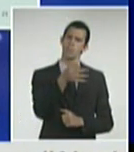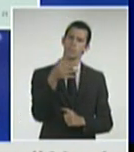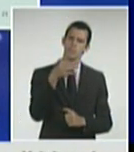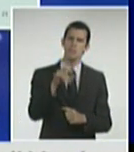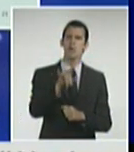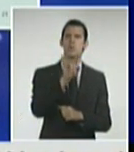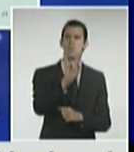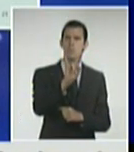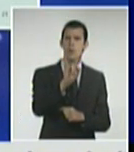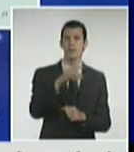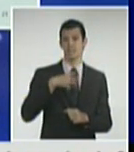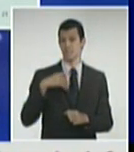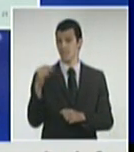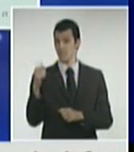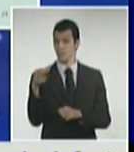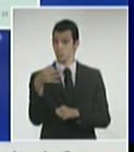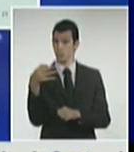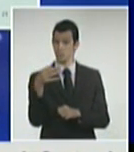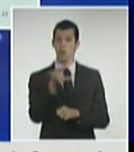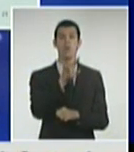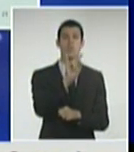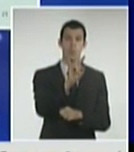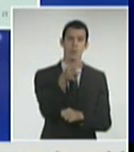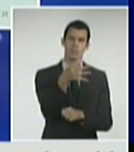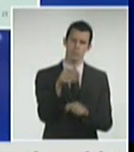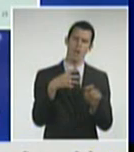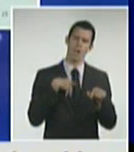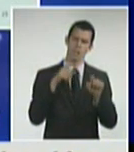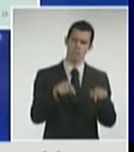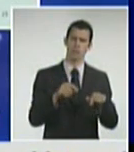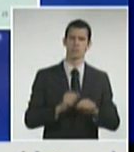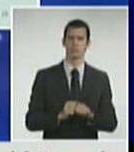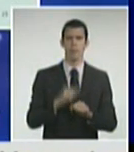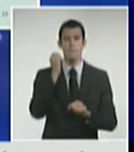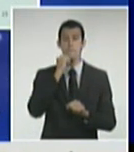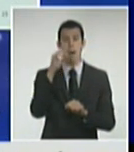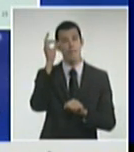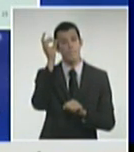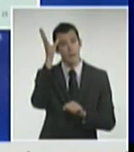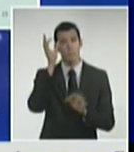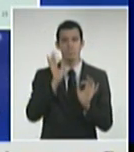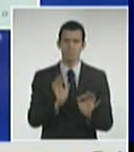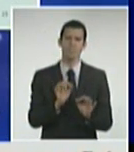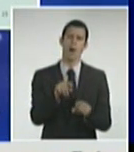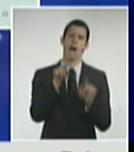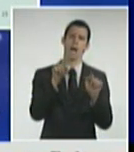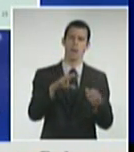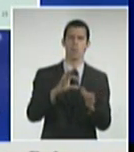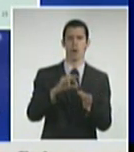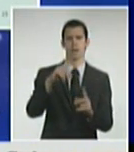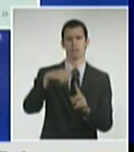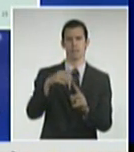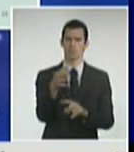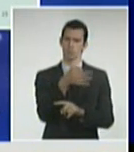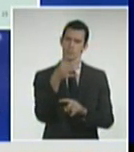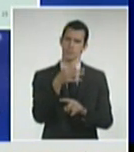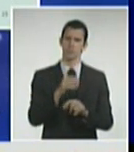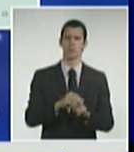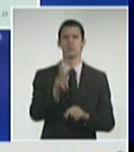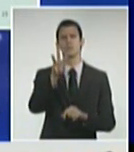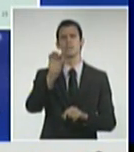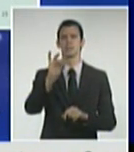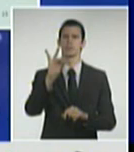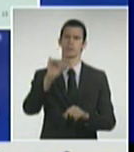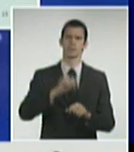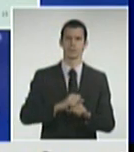10 municipios, y las cifras mayores en el municipio de Guantánamo ayer con 307. El